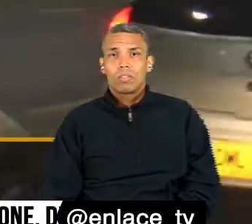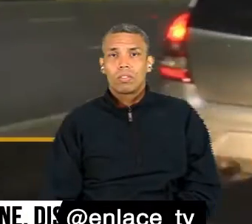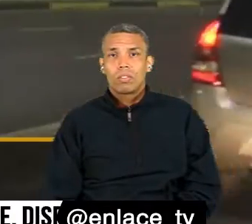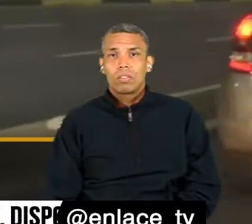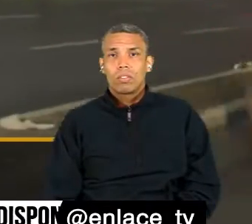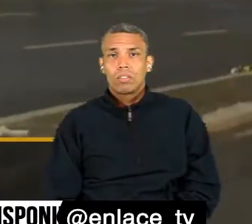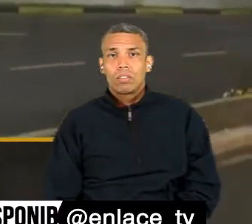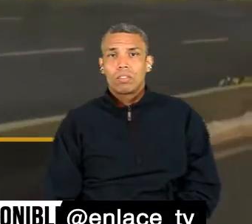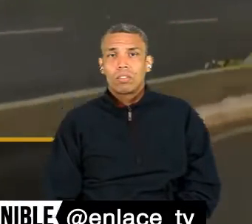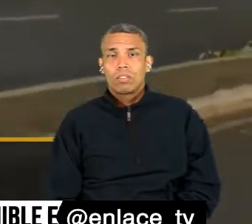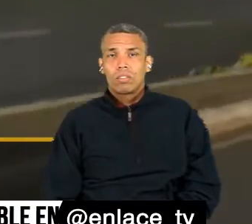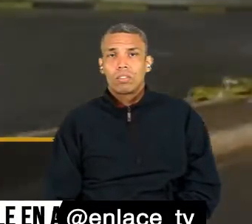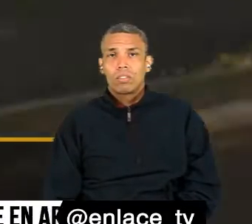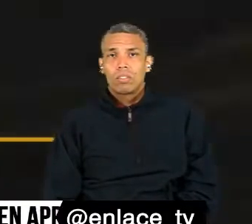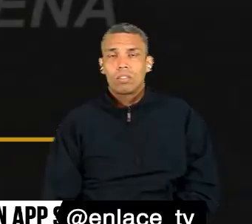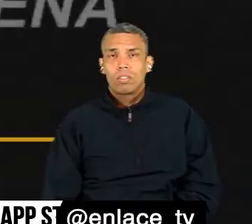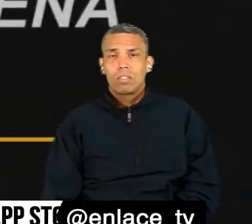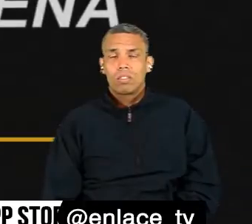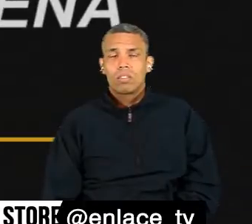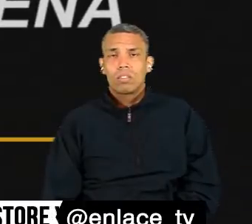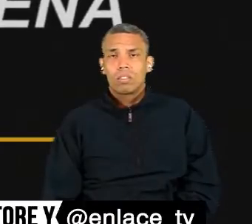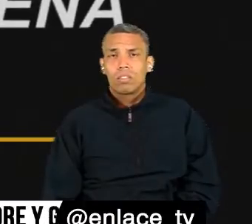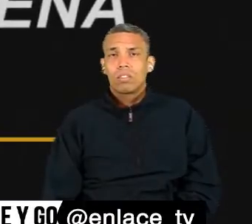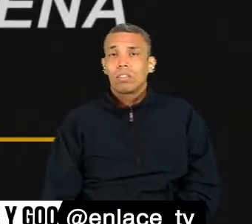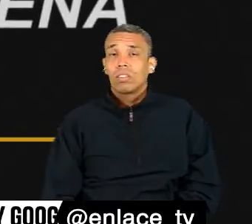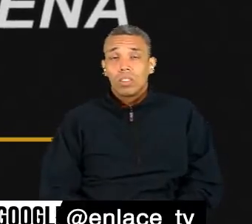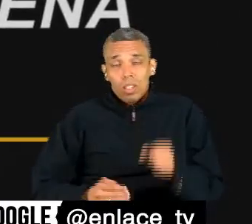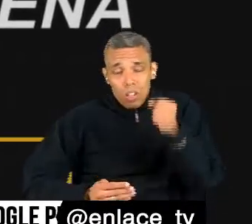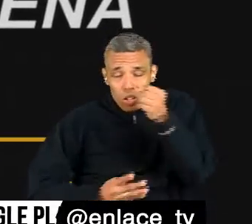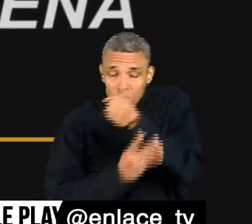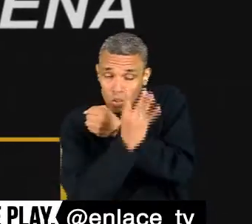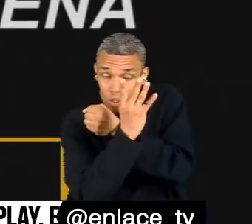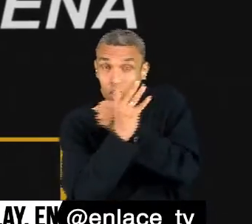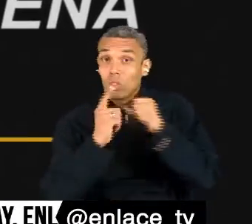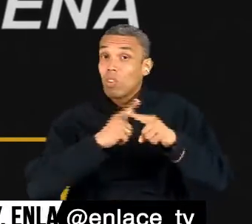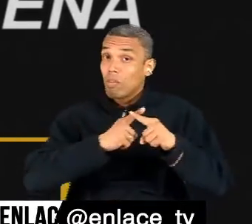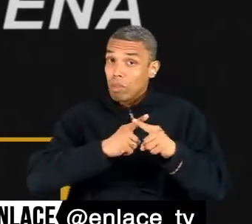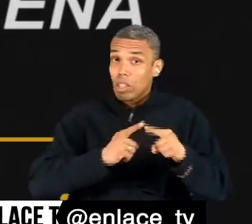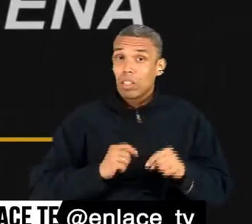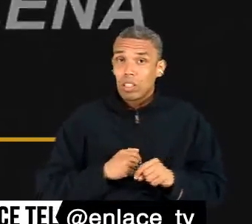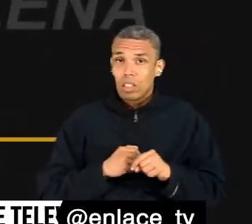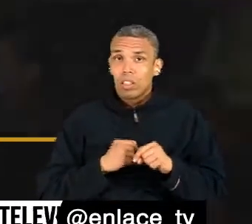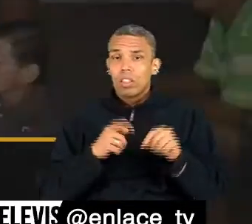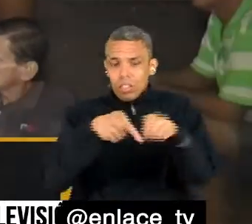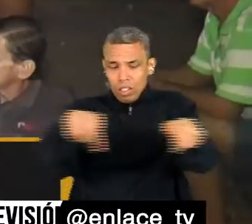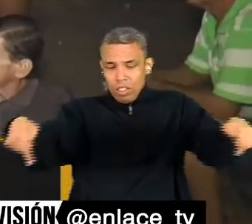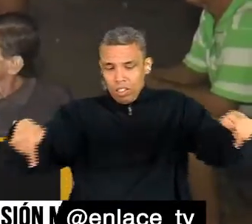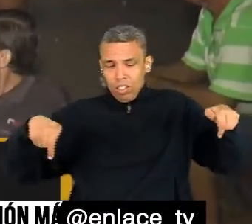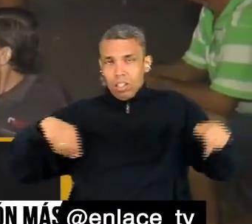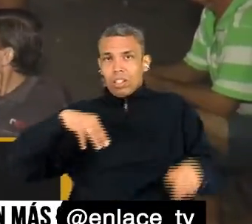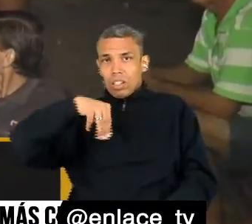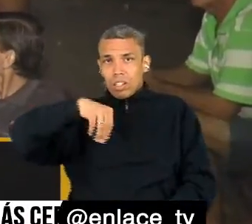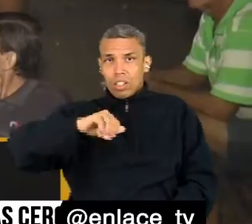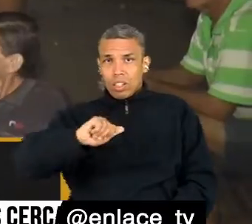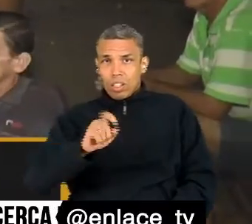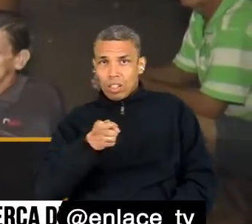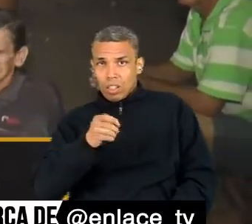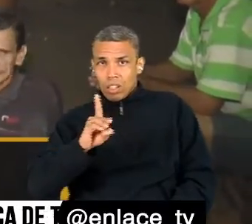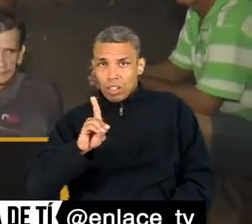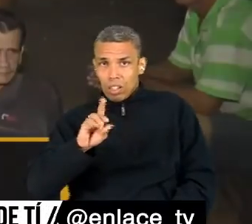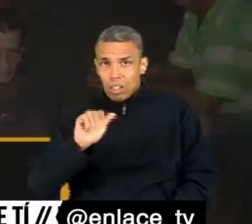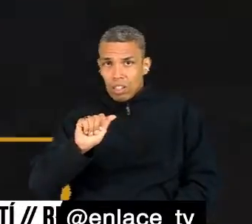El Vía Crucis no para. Son las 4:30 de la mañana y por lo menos a las afueras de la clínica Magdalena, el paisaje no era